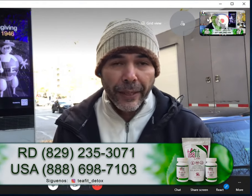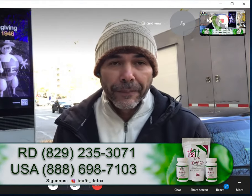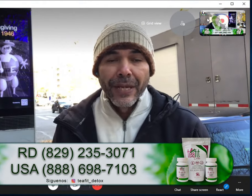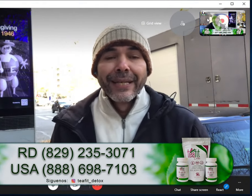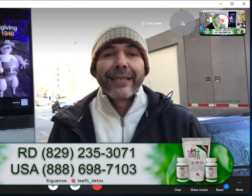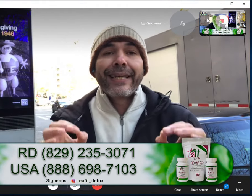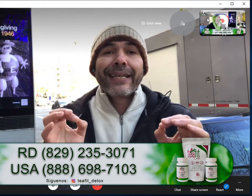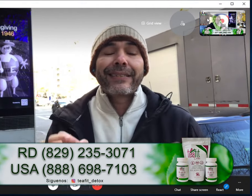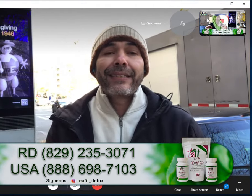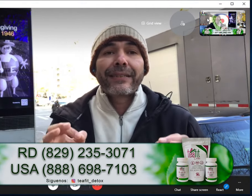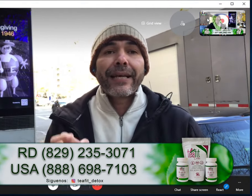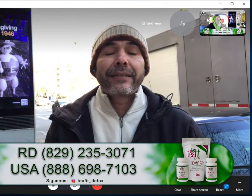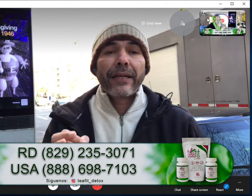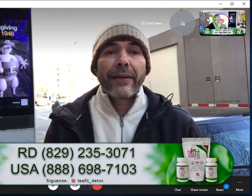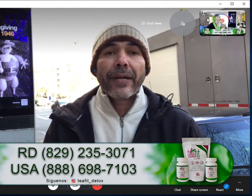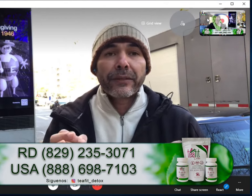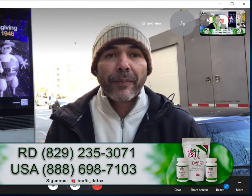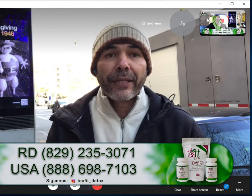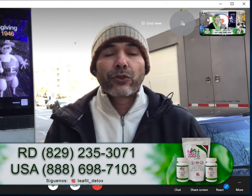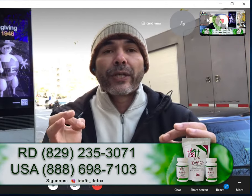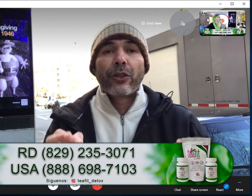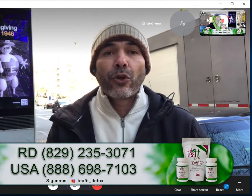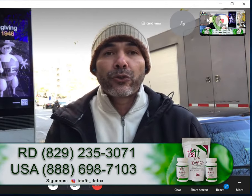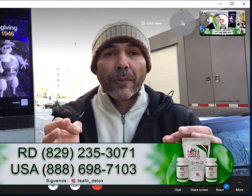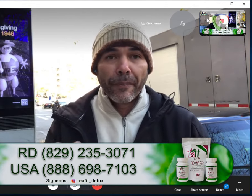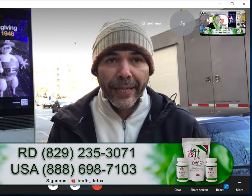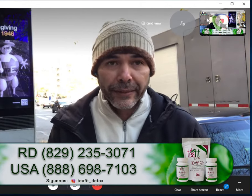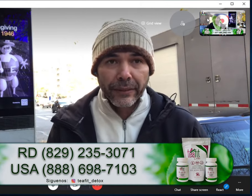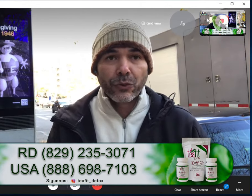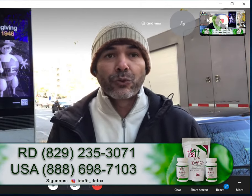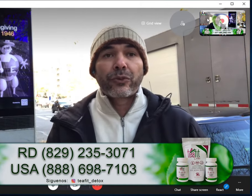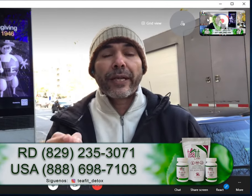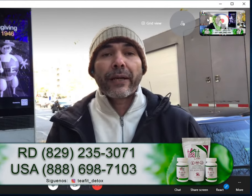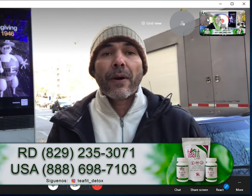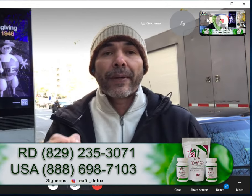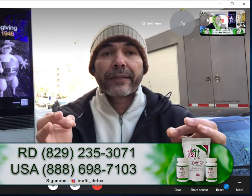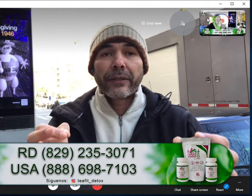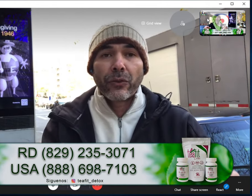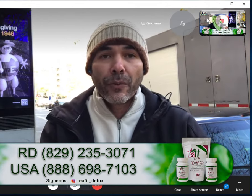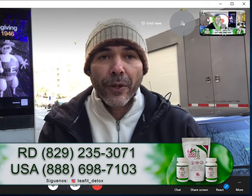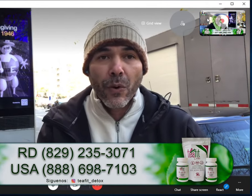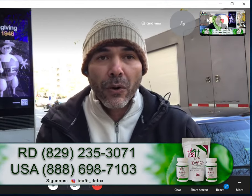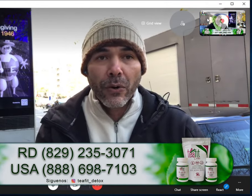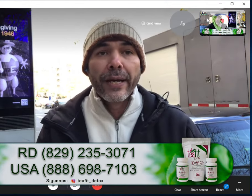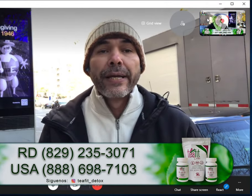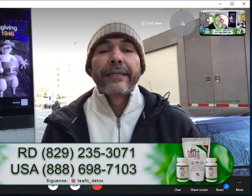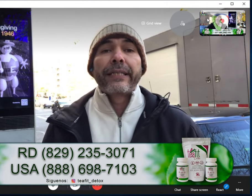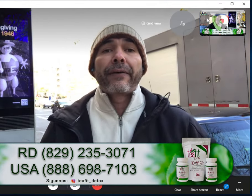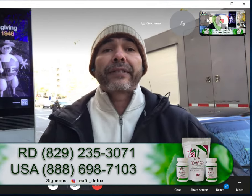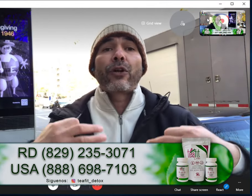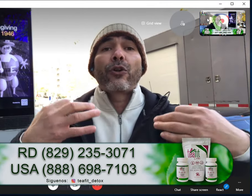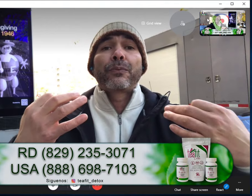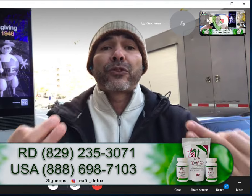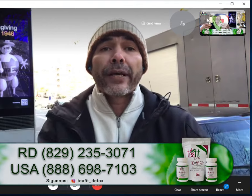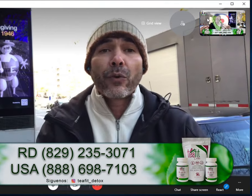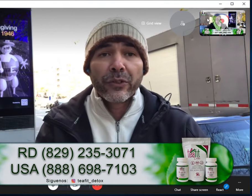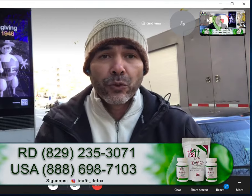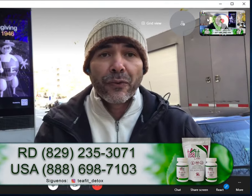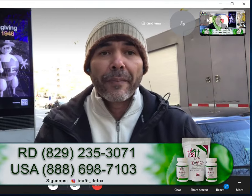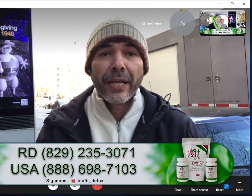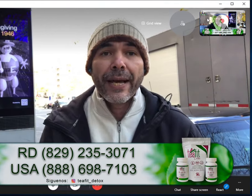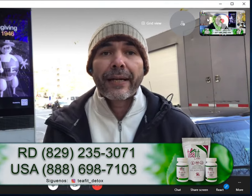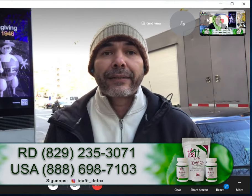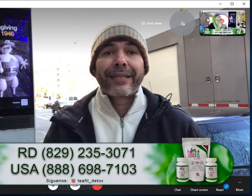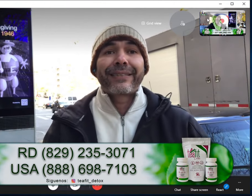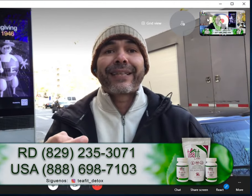1-888-698-7103. Mire, 16 libras menos en 2 meses. Usted que va para Santo Domingo ahora, lléveselo de obsequio a